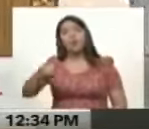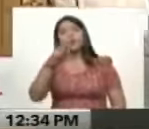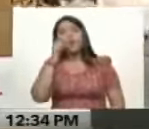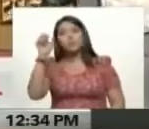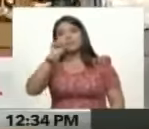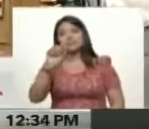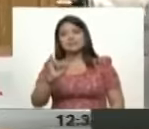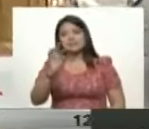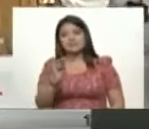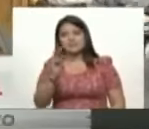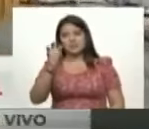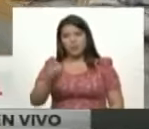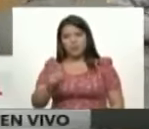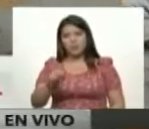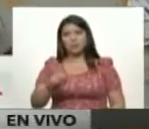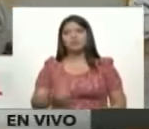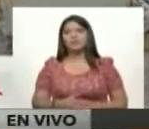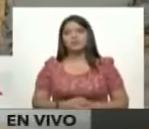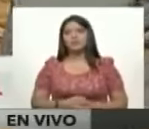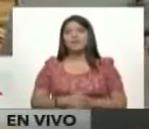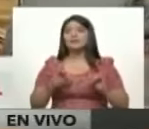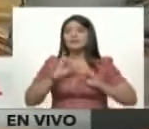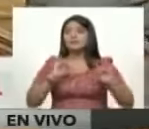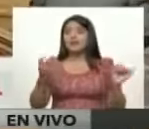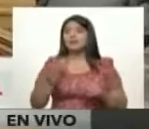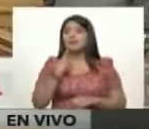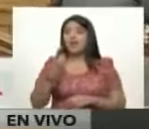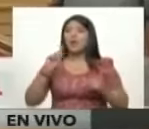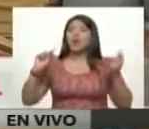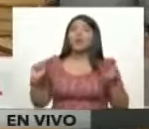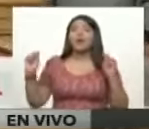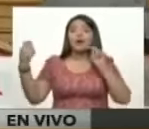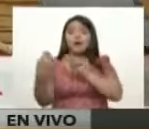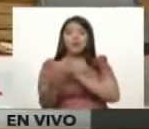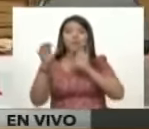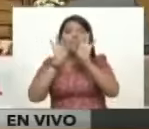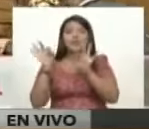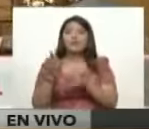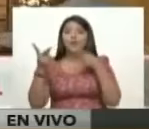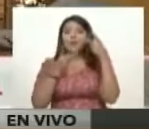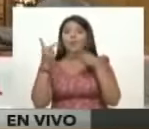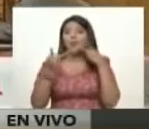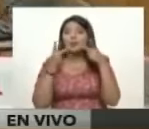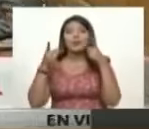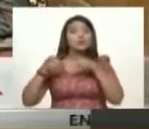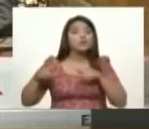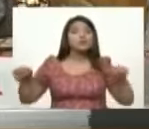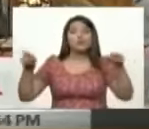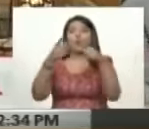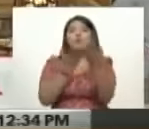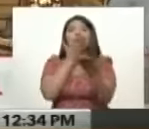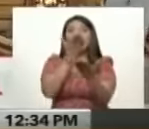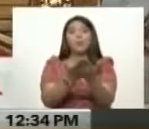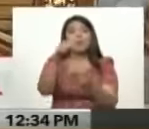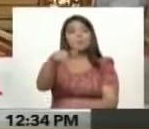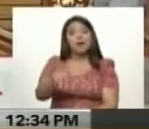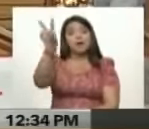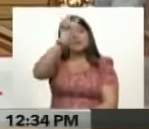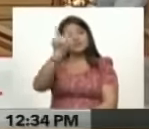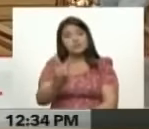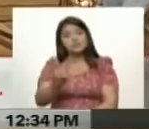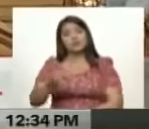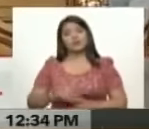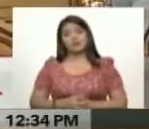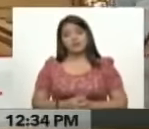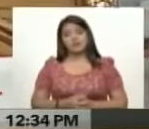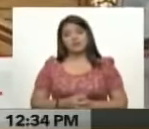Calzadilla. Incluso han dicho que es un cambio de modelo político lo que proponen para Venezuela. Y